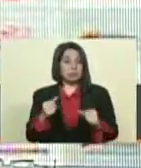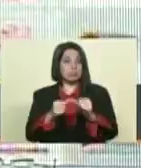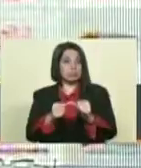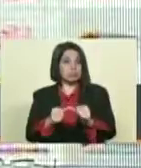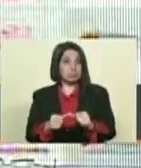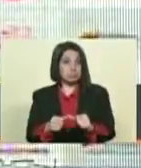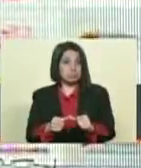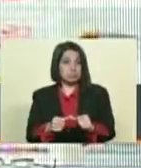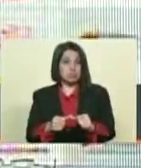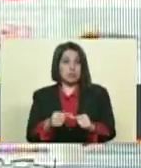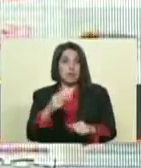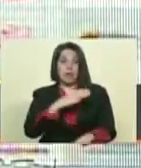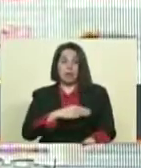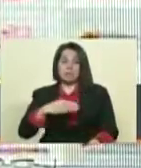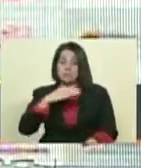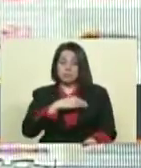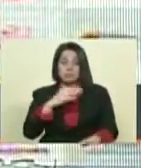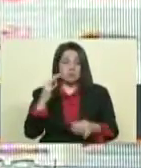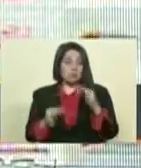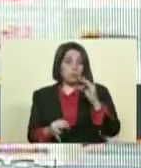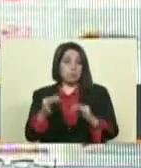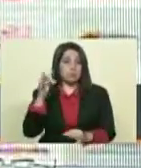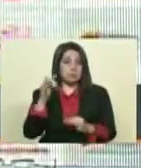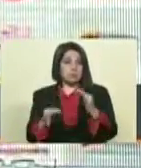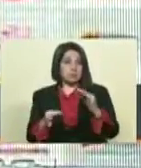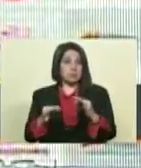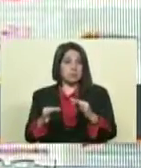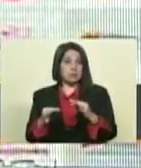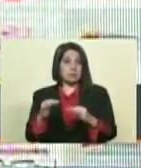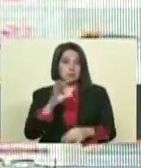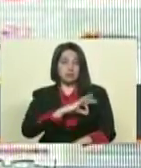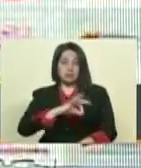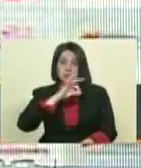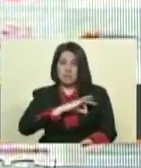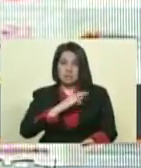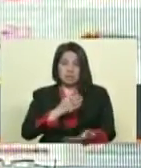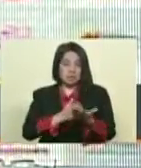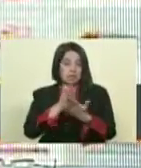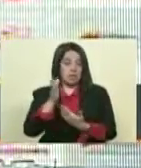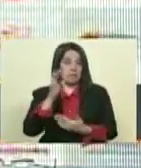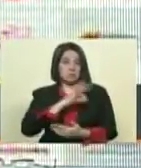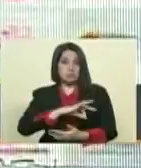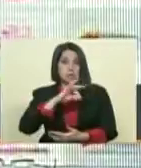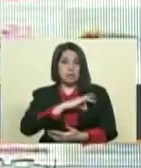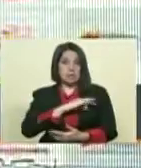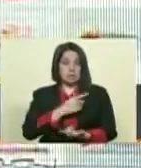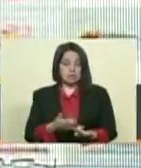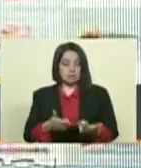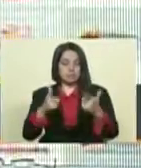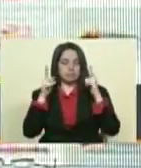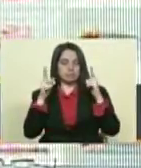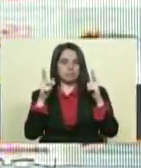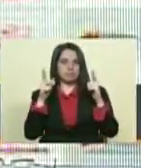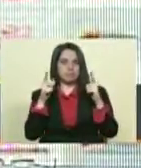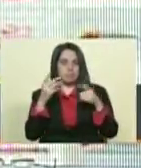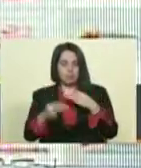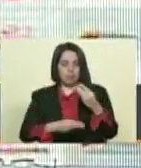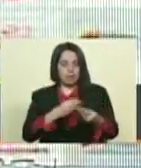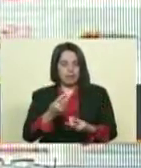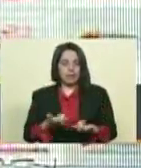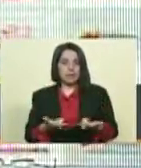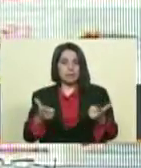en la gran misión justicia socialista. Solo el camino del socialismo nos hará libres, nos